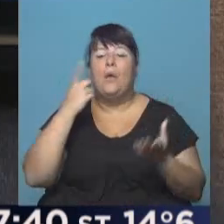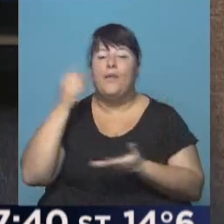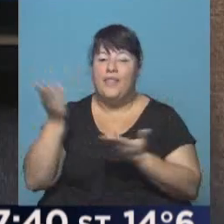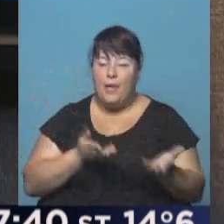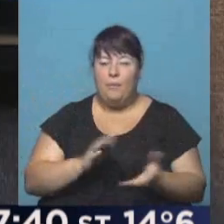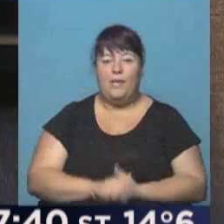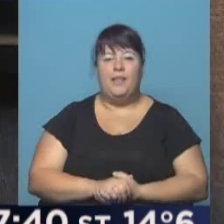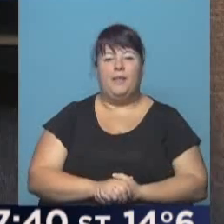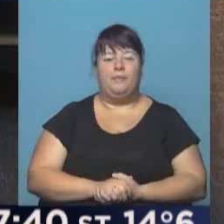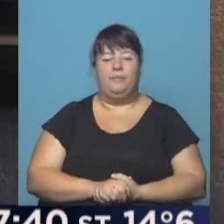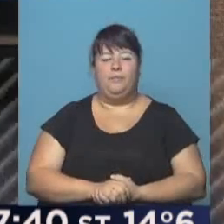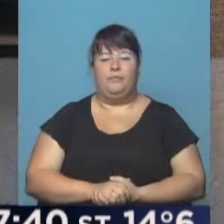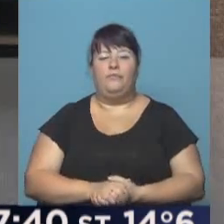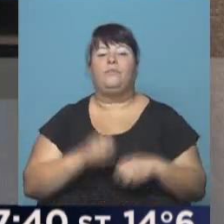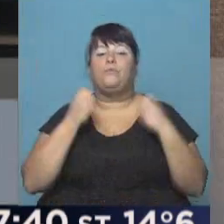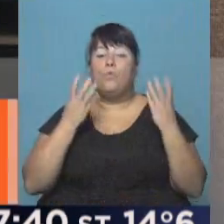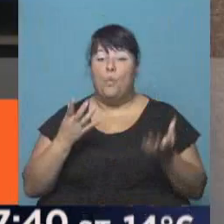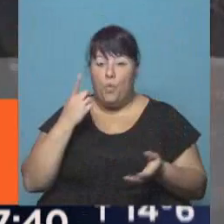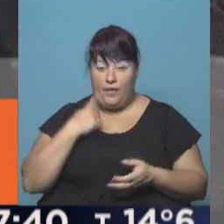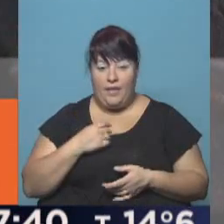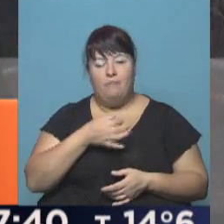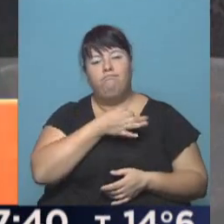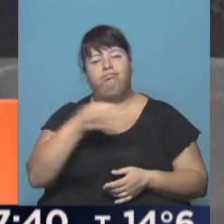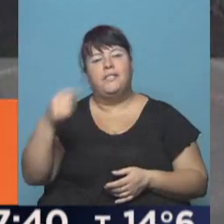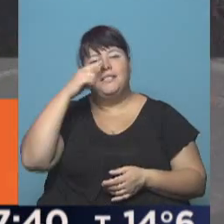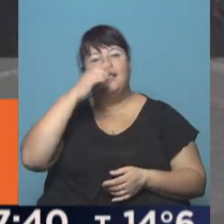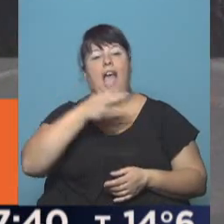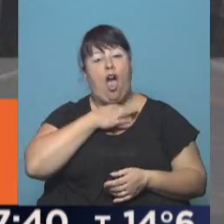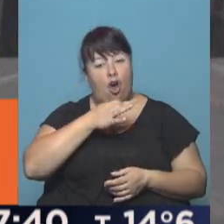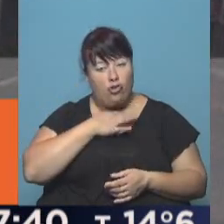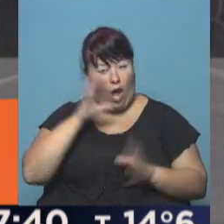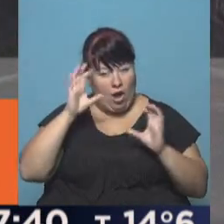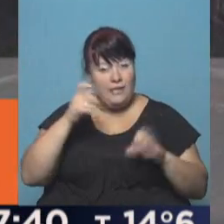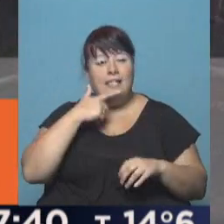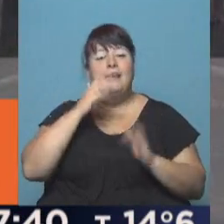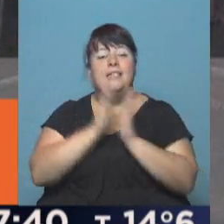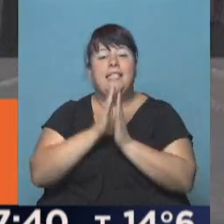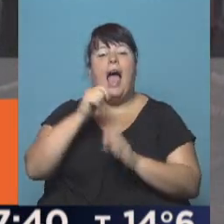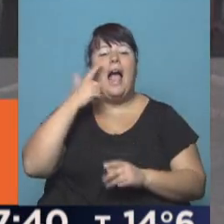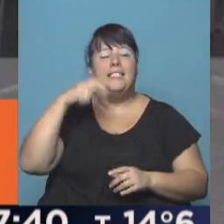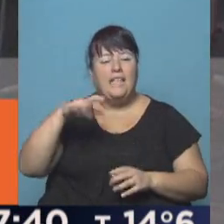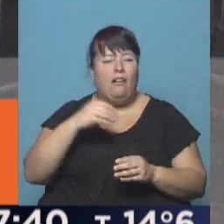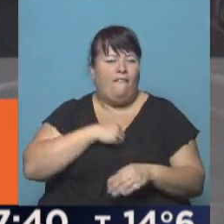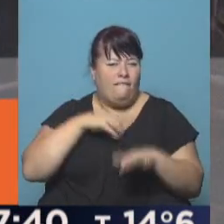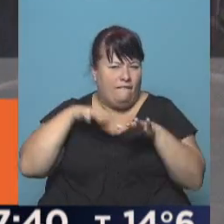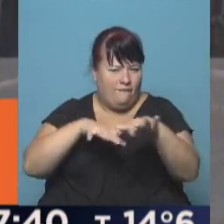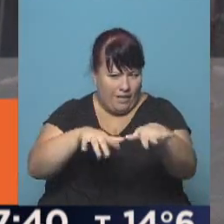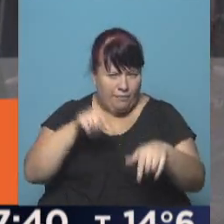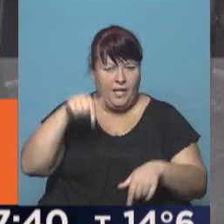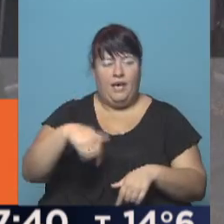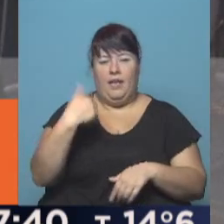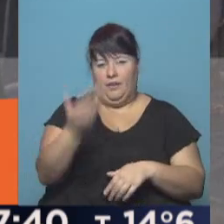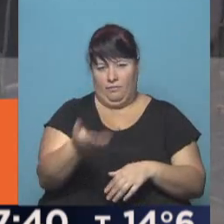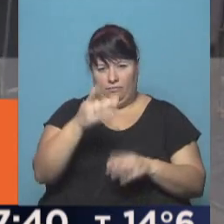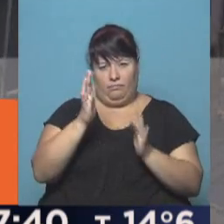bienvenida buen día pablo como cada 7 de agosto recordad san cayetano y la gran cantidad de fieles que se van nucleando aquí frente